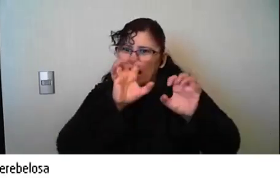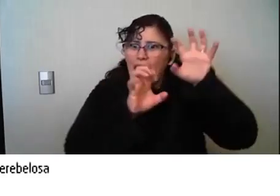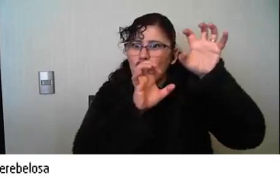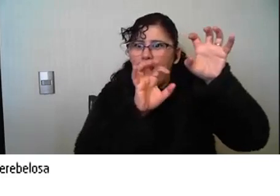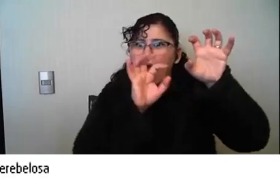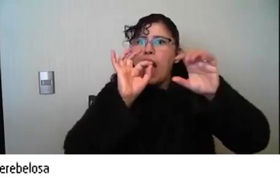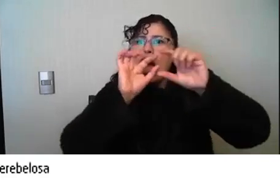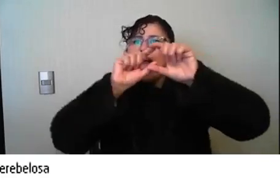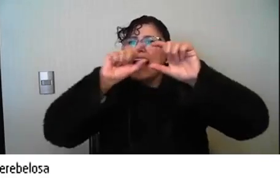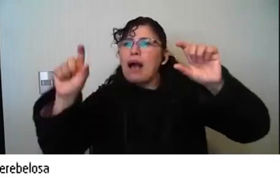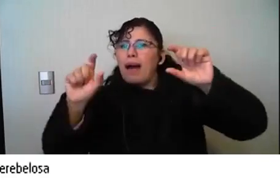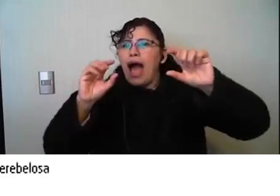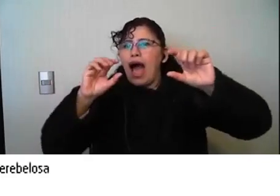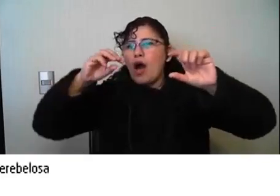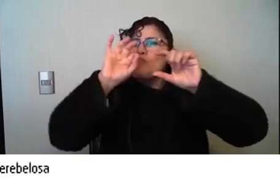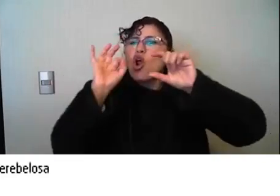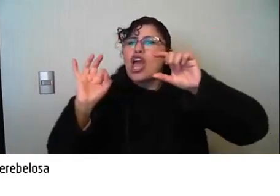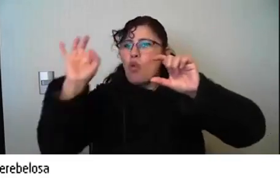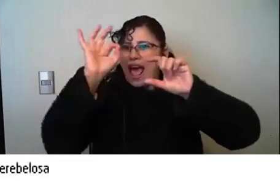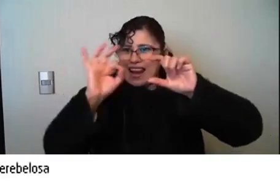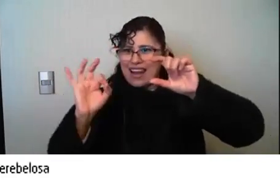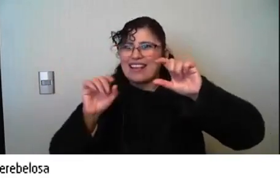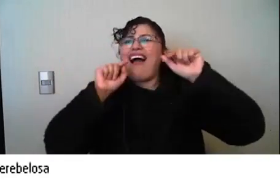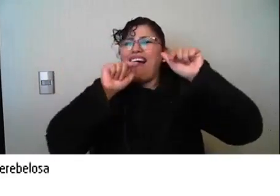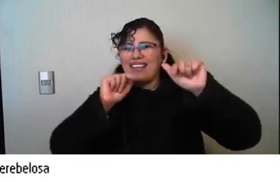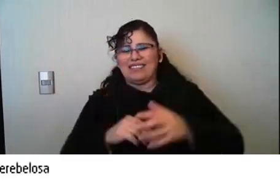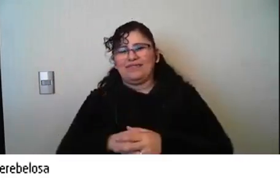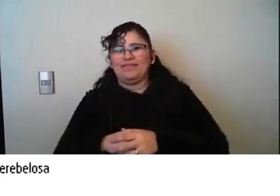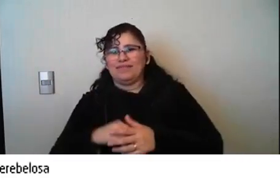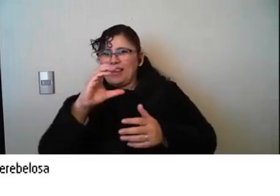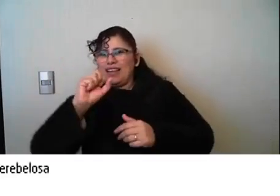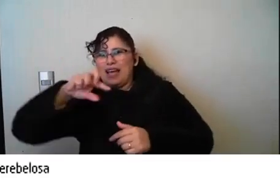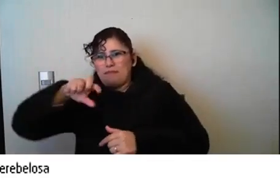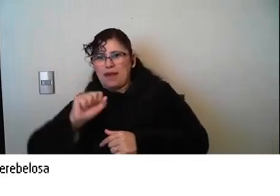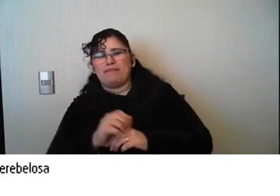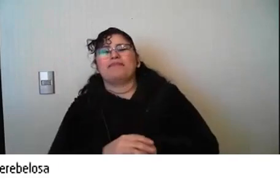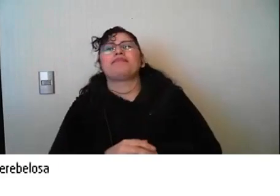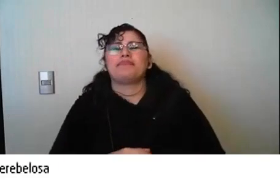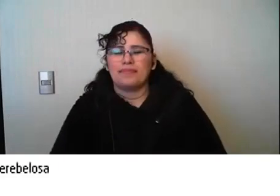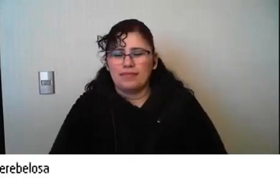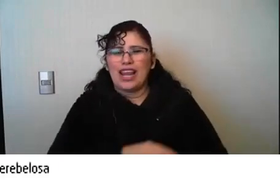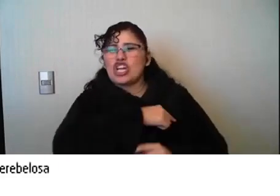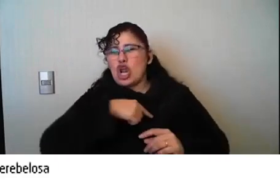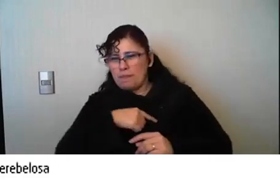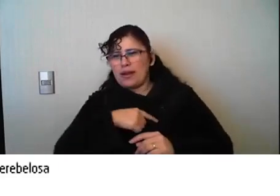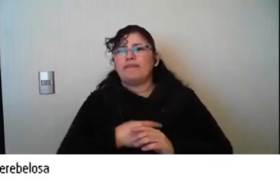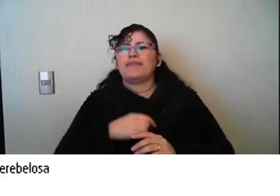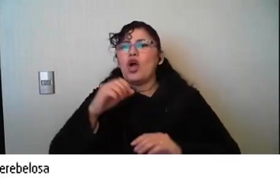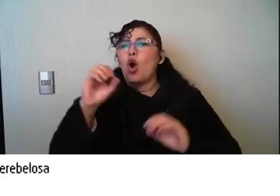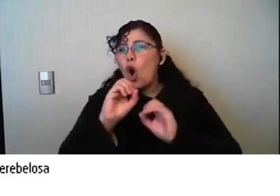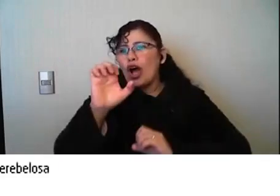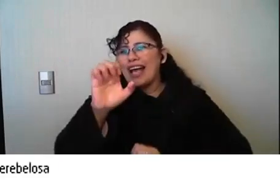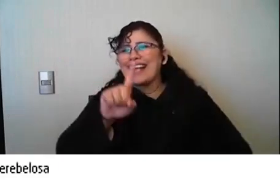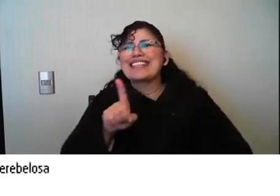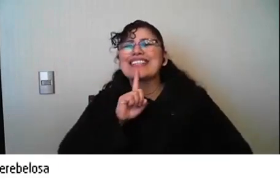externa. ya. ¿Ya? Muchas gracias. Era capa, ya. Sí, capa. Gracias. Capa o estrato, ¿ya?